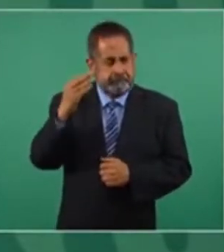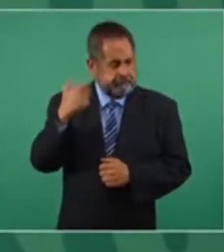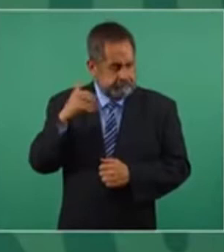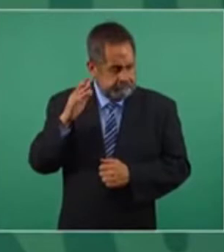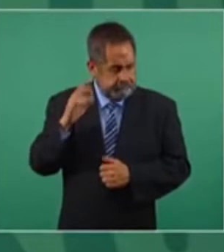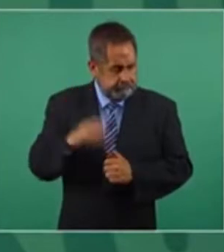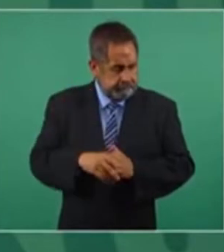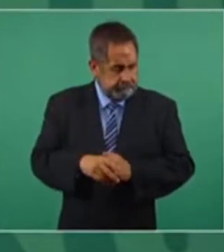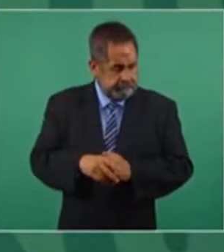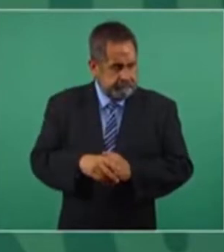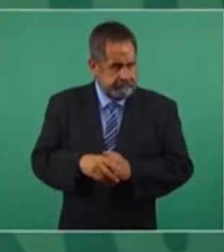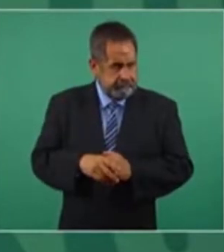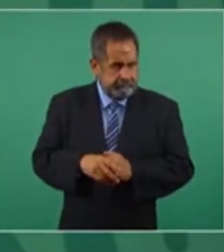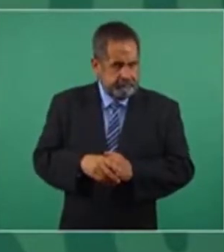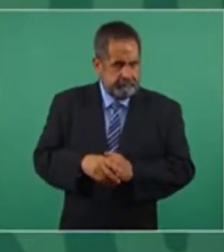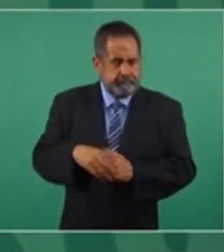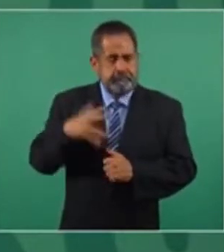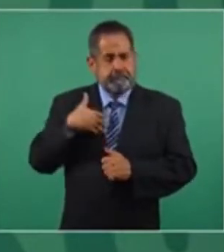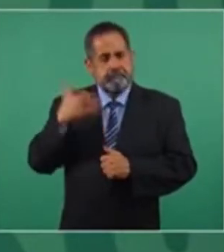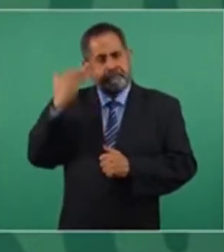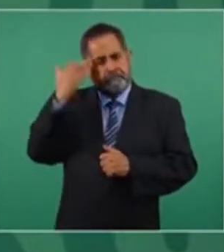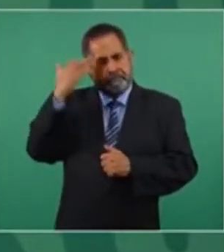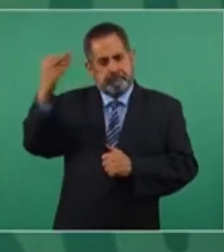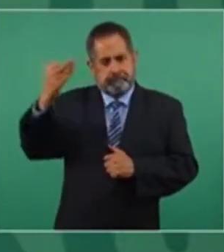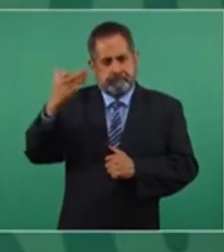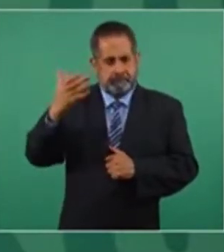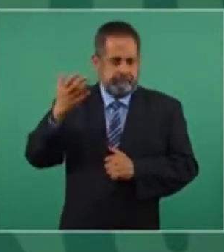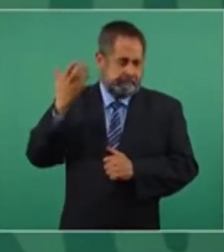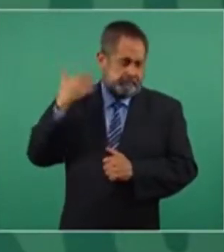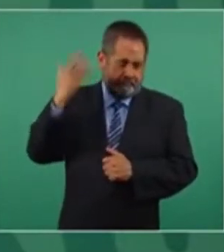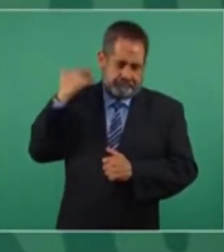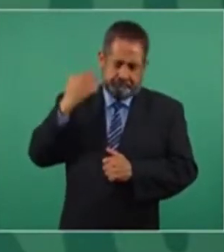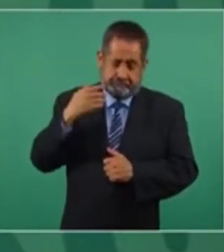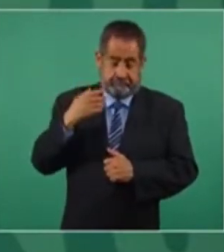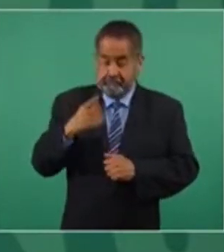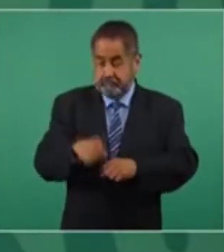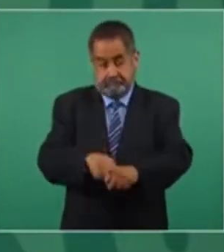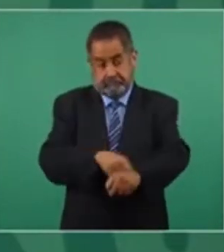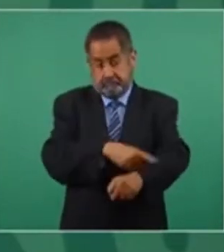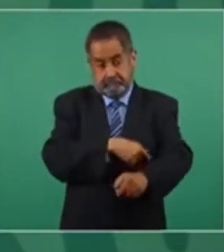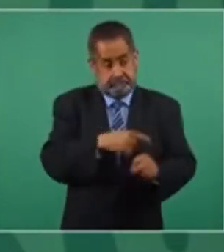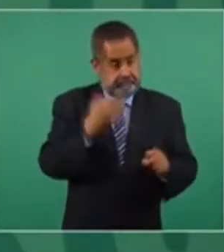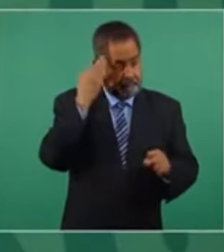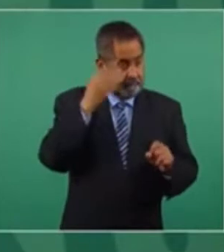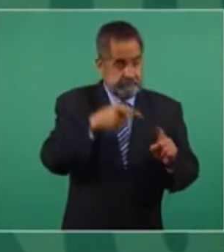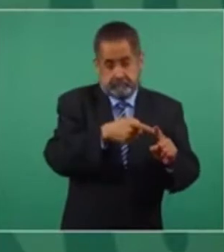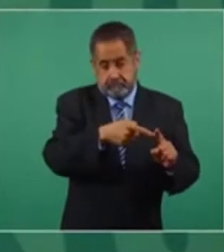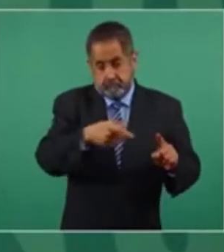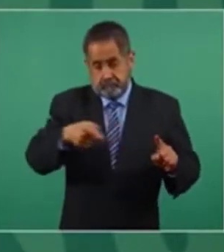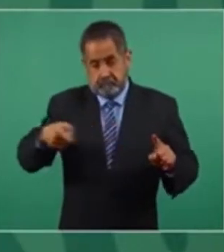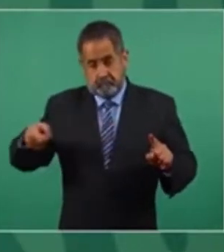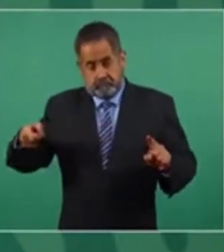en el periodo muy largo de